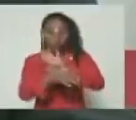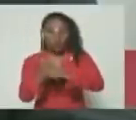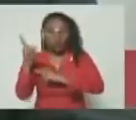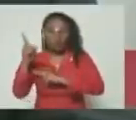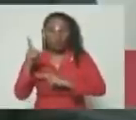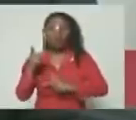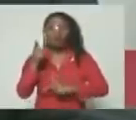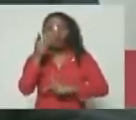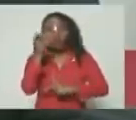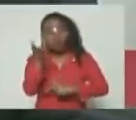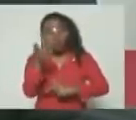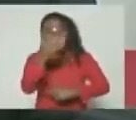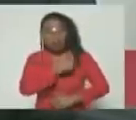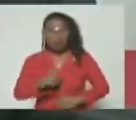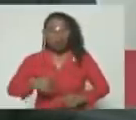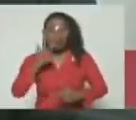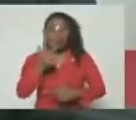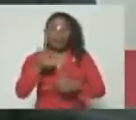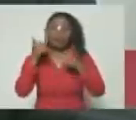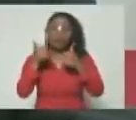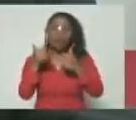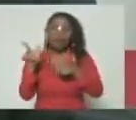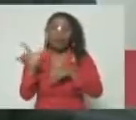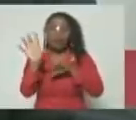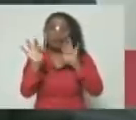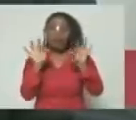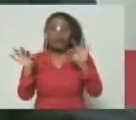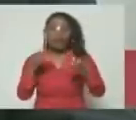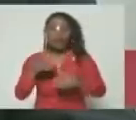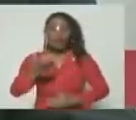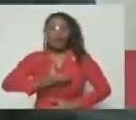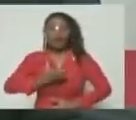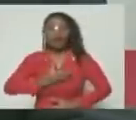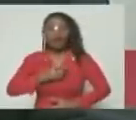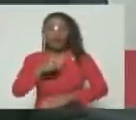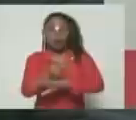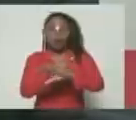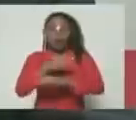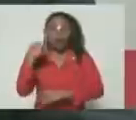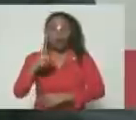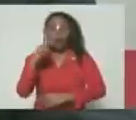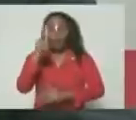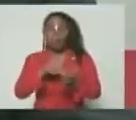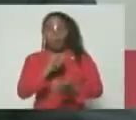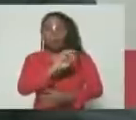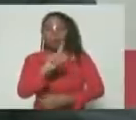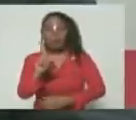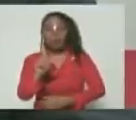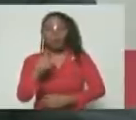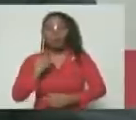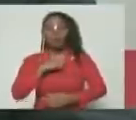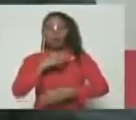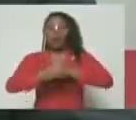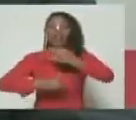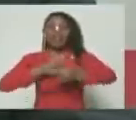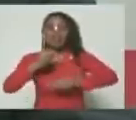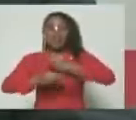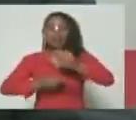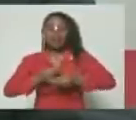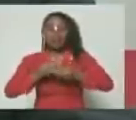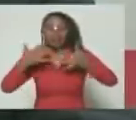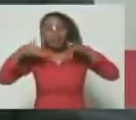de decir muy bien, para la elección de alcaldes y gobernadores de noviembre del 2021 estamos proporcionando